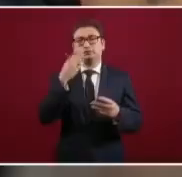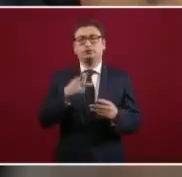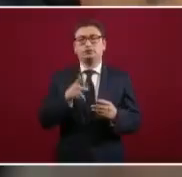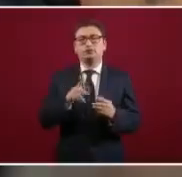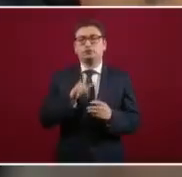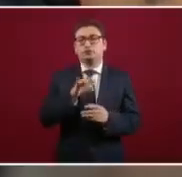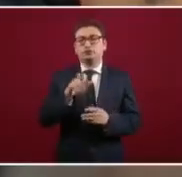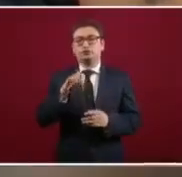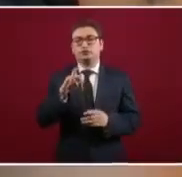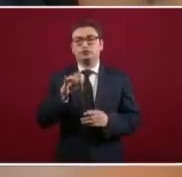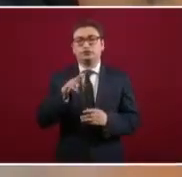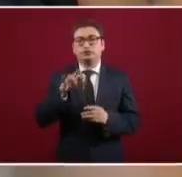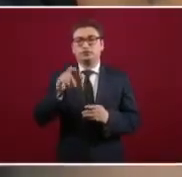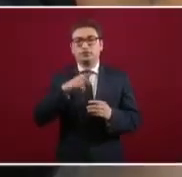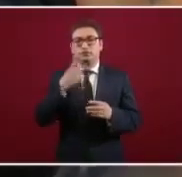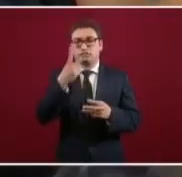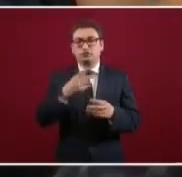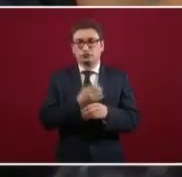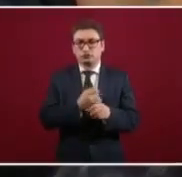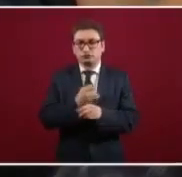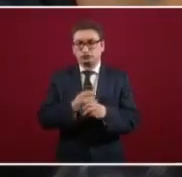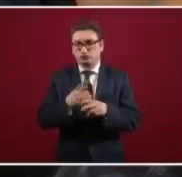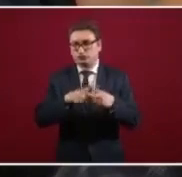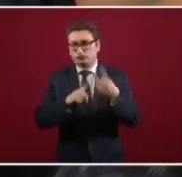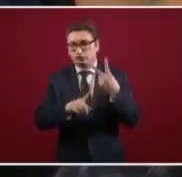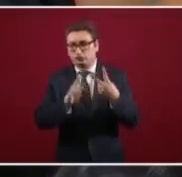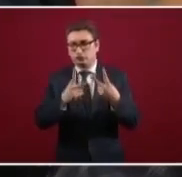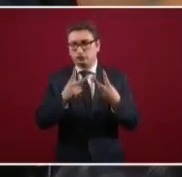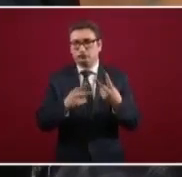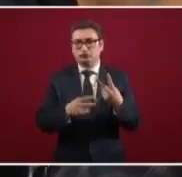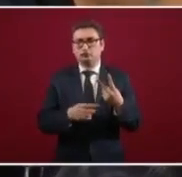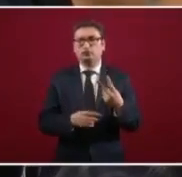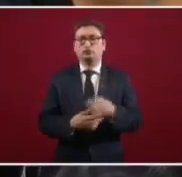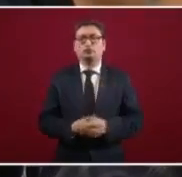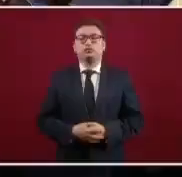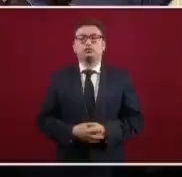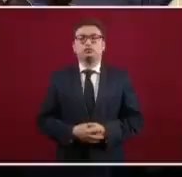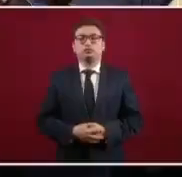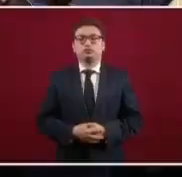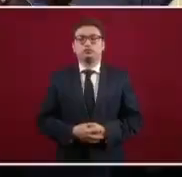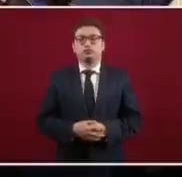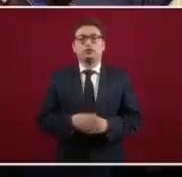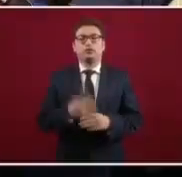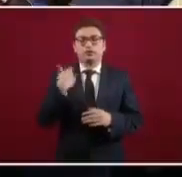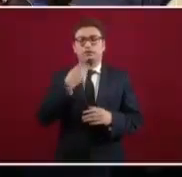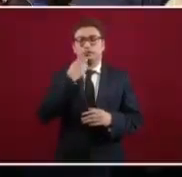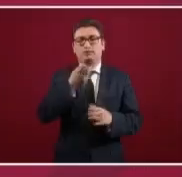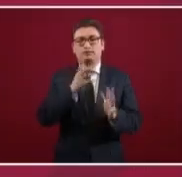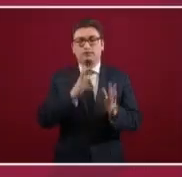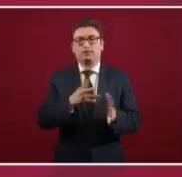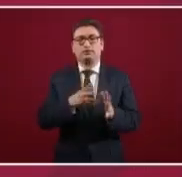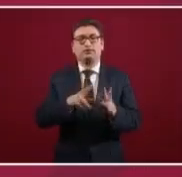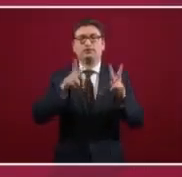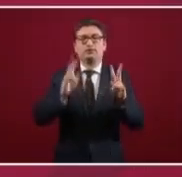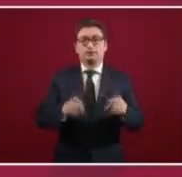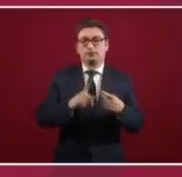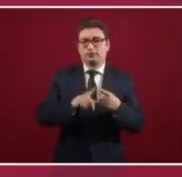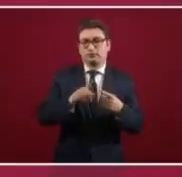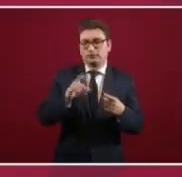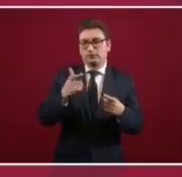sandoval son dos procesos de investigación los que se abrieron pues ya se dijo lo que tiene que ver con la